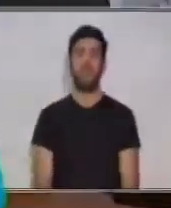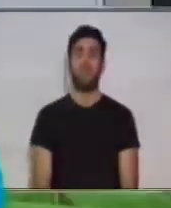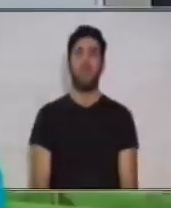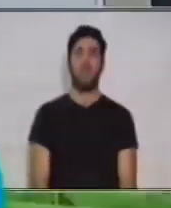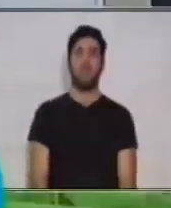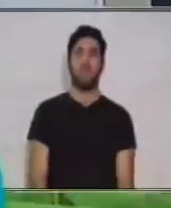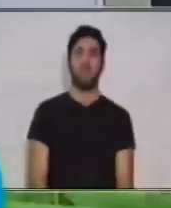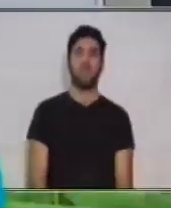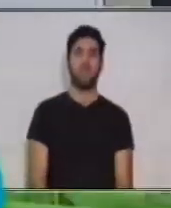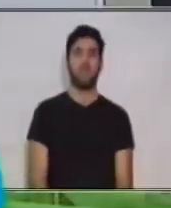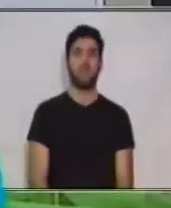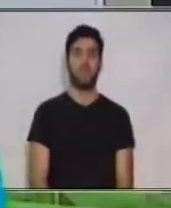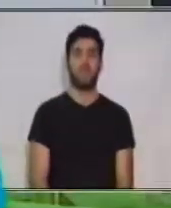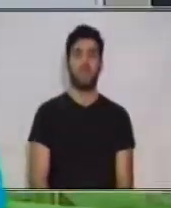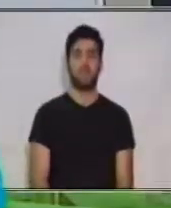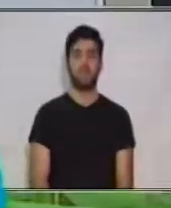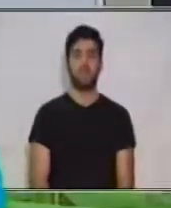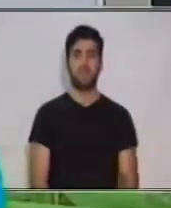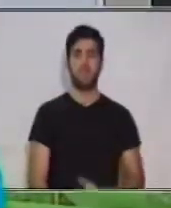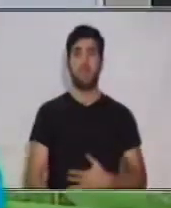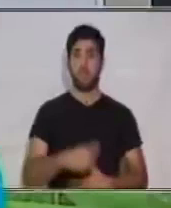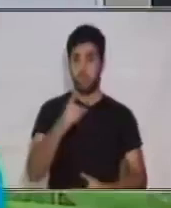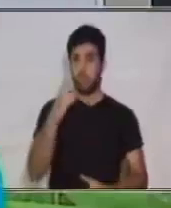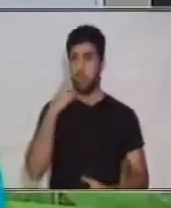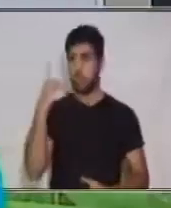Observa la respuesta 2,